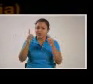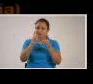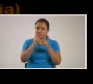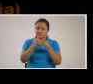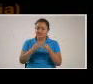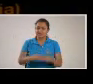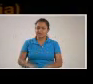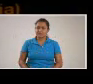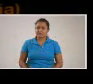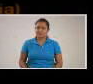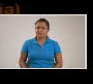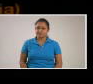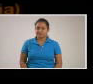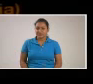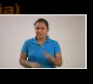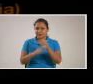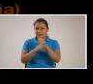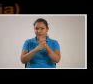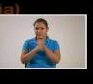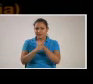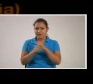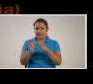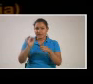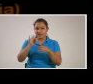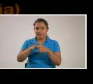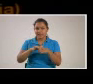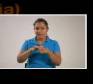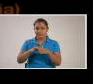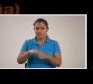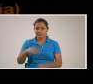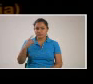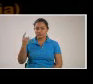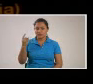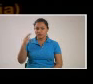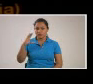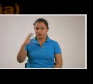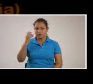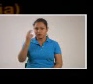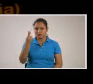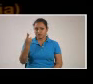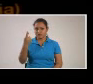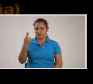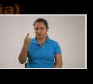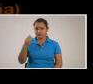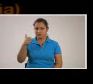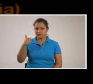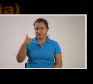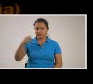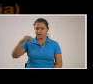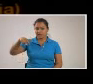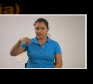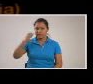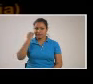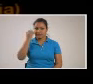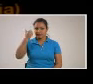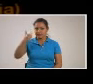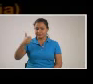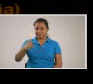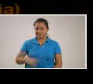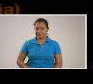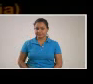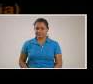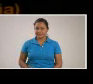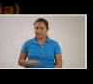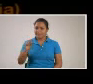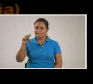la crisis en Ucrania. Y ahorita le voy a enseñar por qué. Porque primero le expliqué con un mapa bíblico dónde